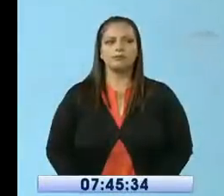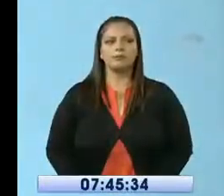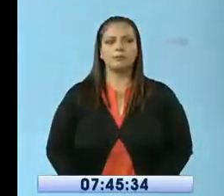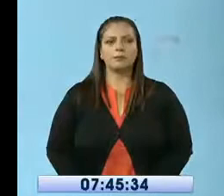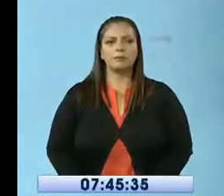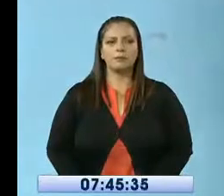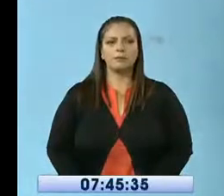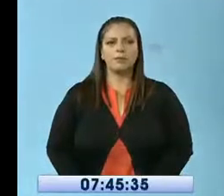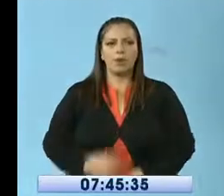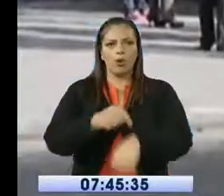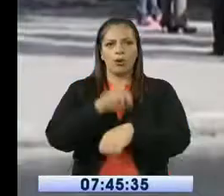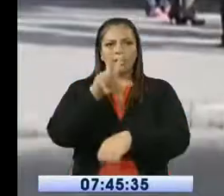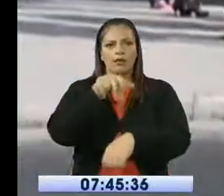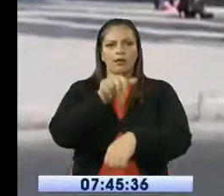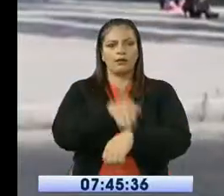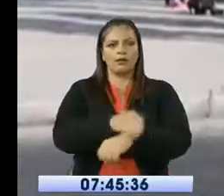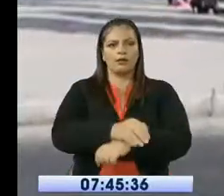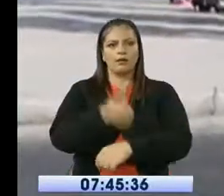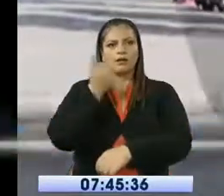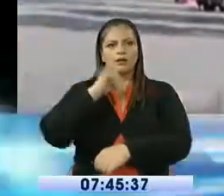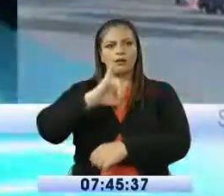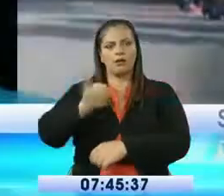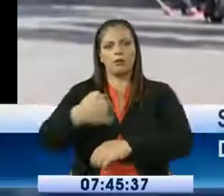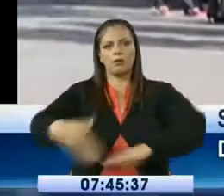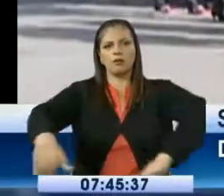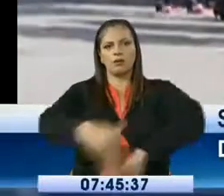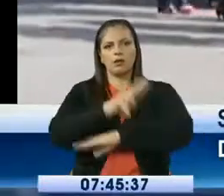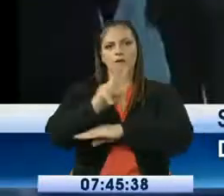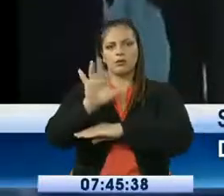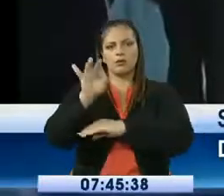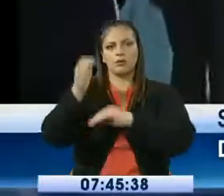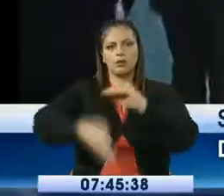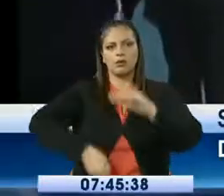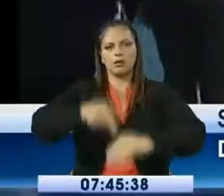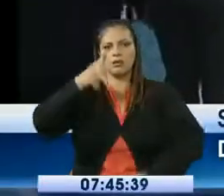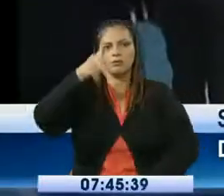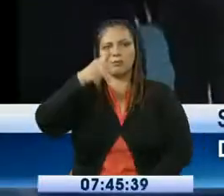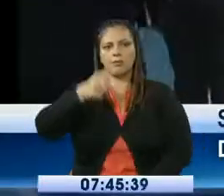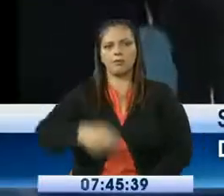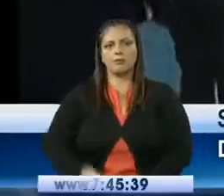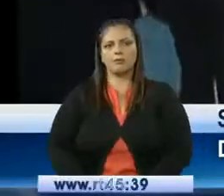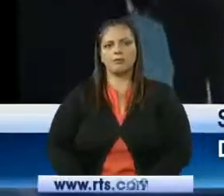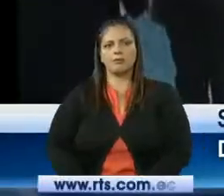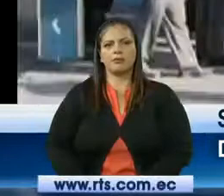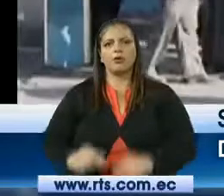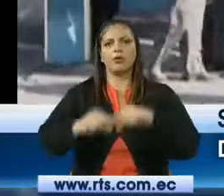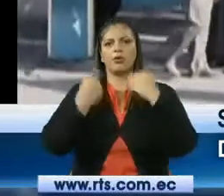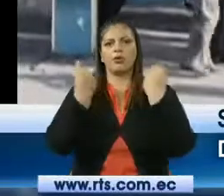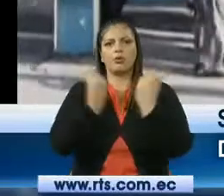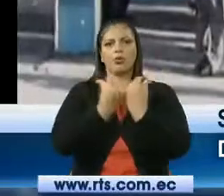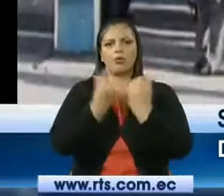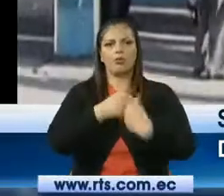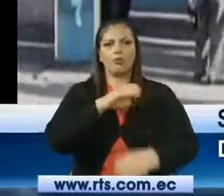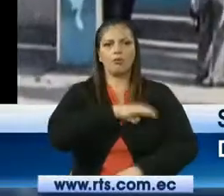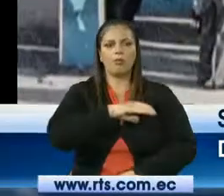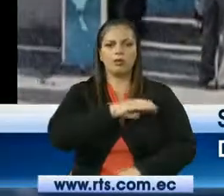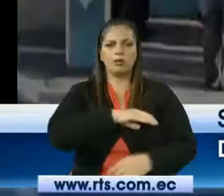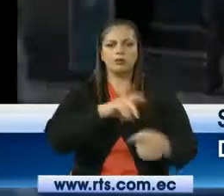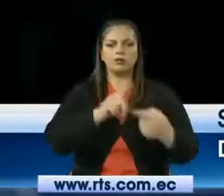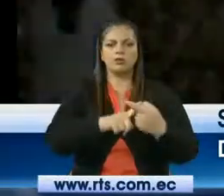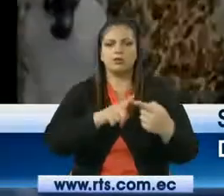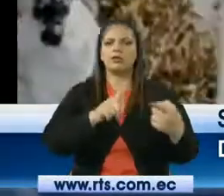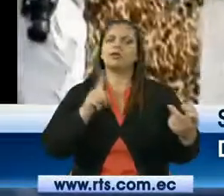Pasaban las 3 de la tarde de este jueves, cuando en las calles 29 y La P se concentraban agentes forenses, Fiscalía,